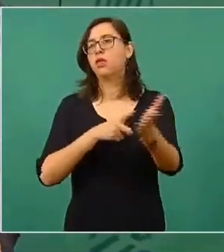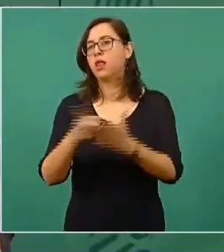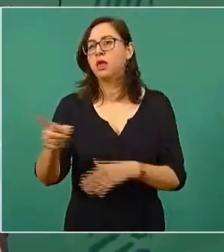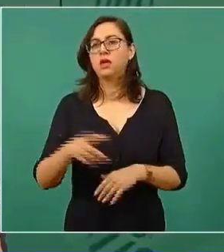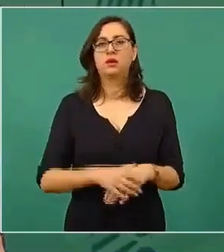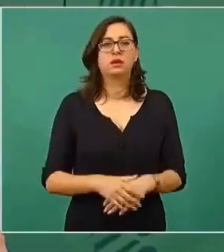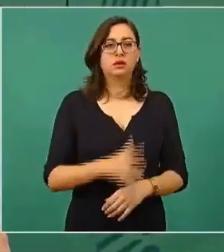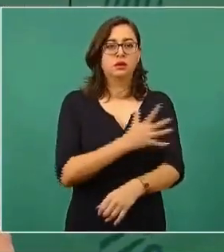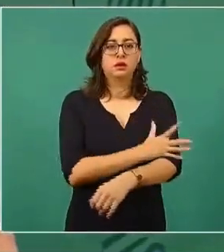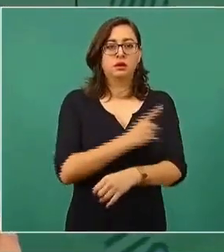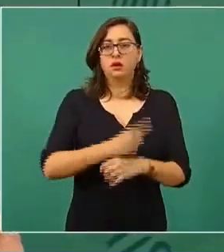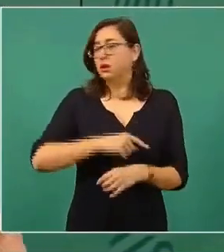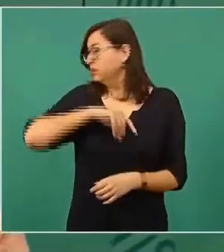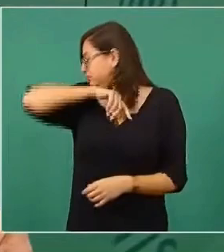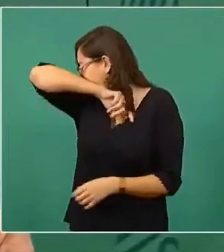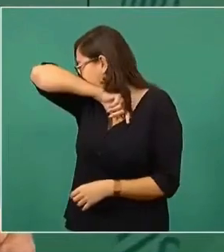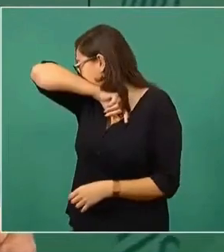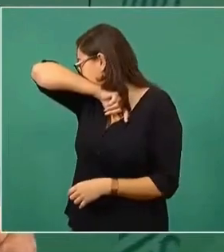transparencia,